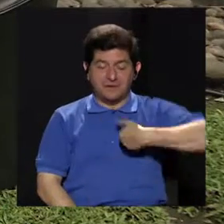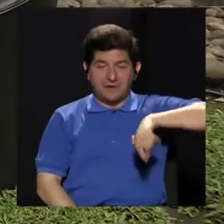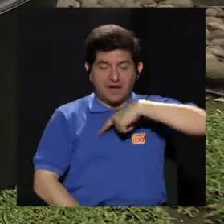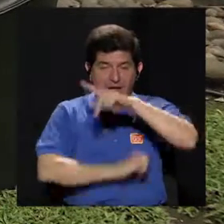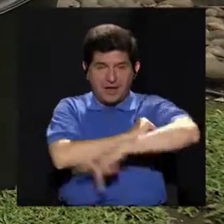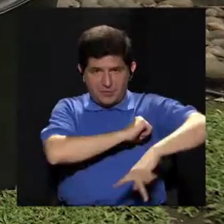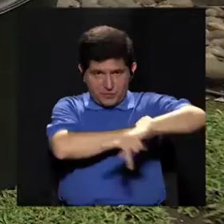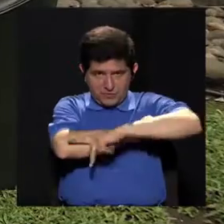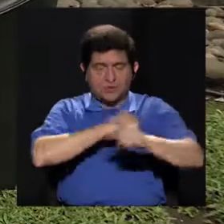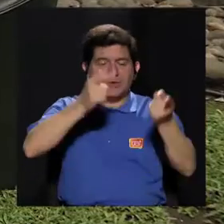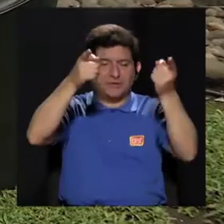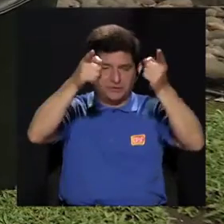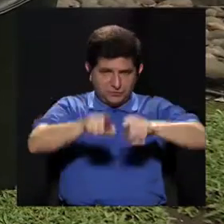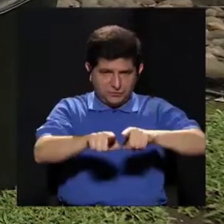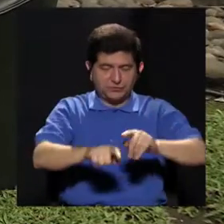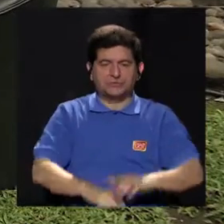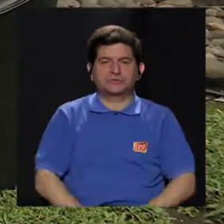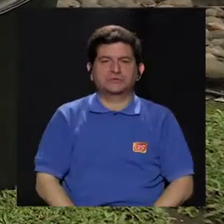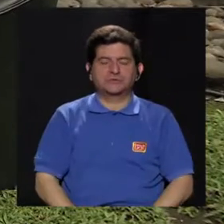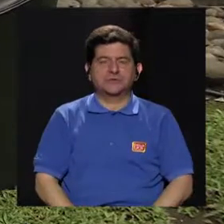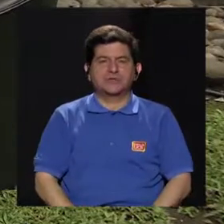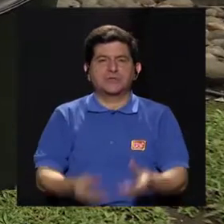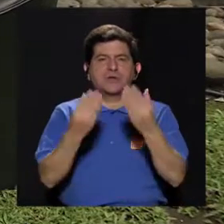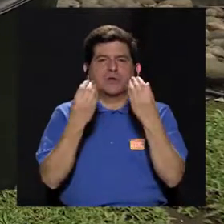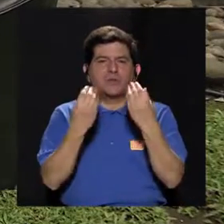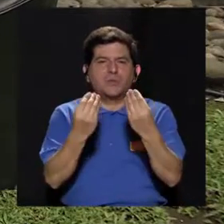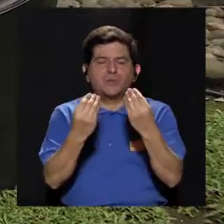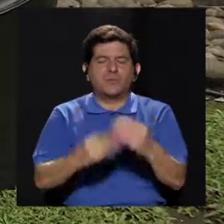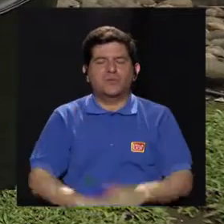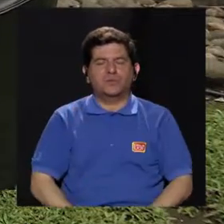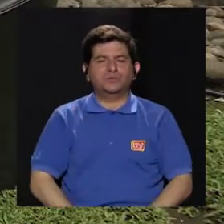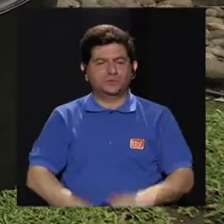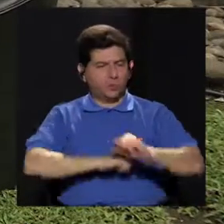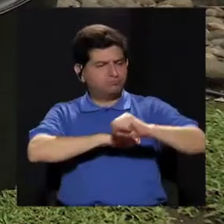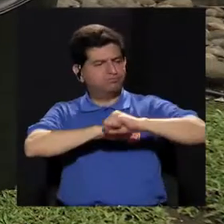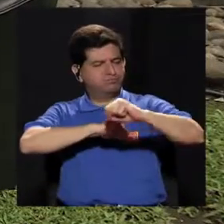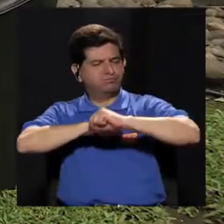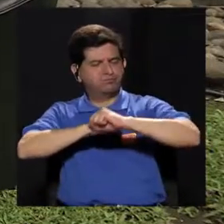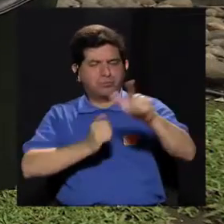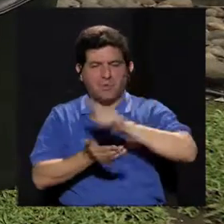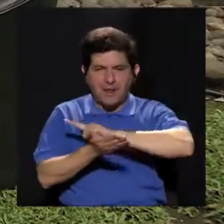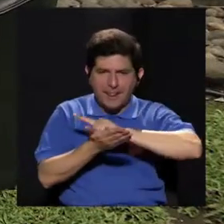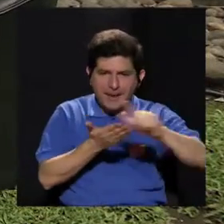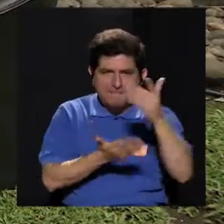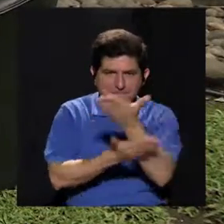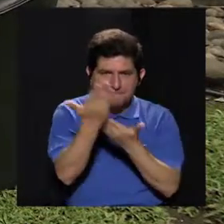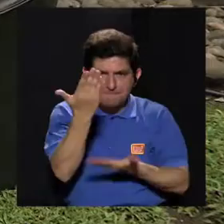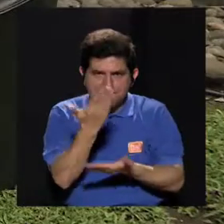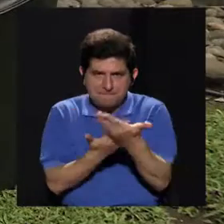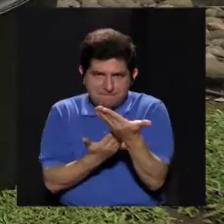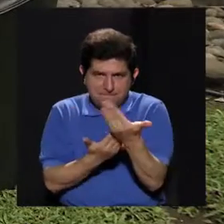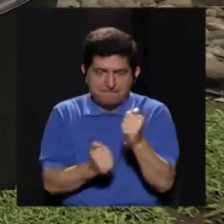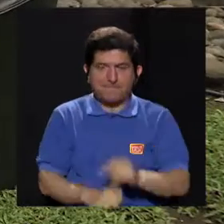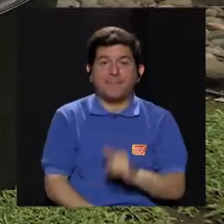en nuestro país se ha dado bastante publicidad, el lavado de manos